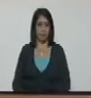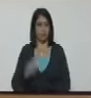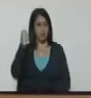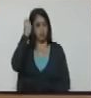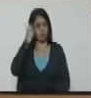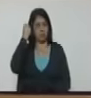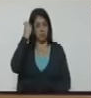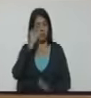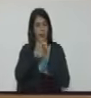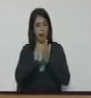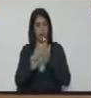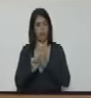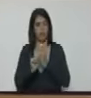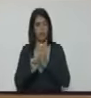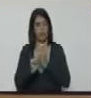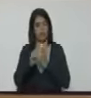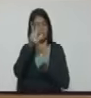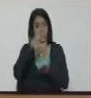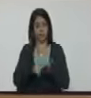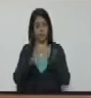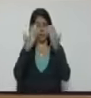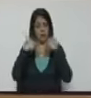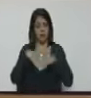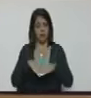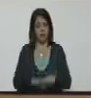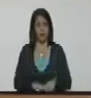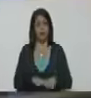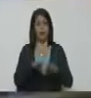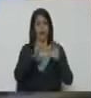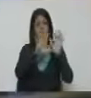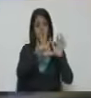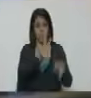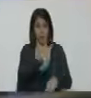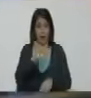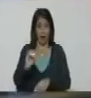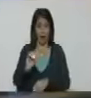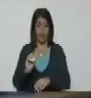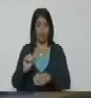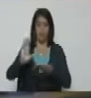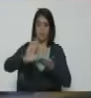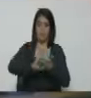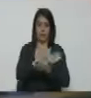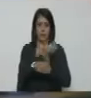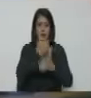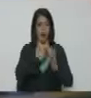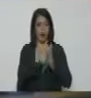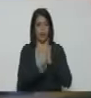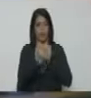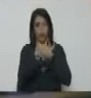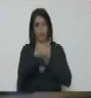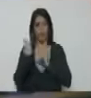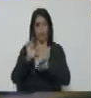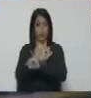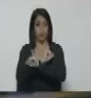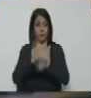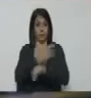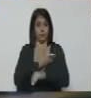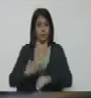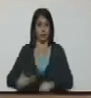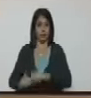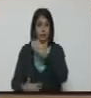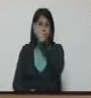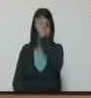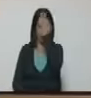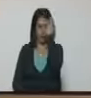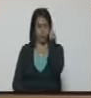En consideración el artículo. Aprobado. Siguiente. Vigésimo. Se suprime el artículo 22. Es todo, ciudadano